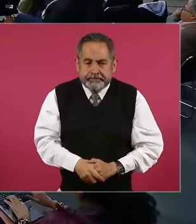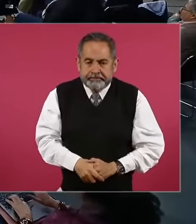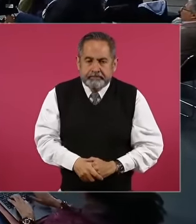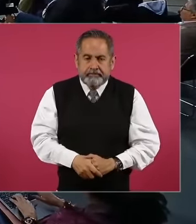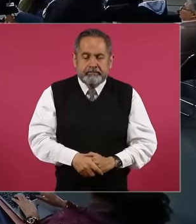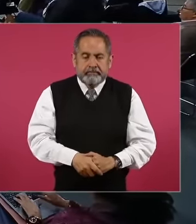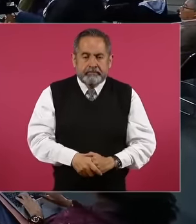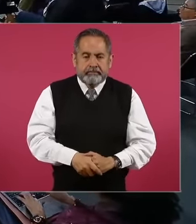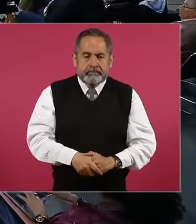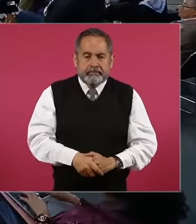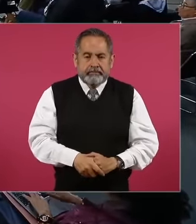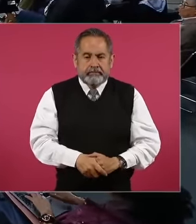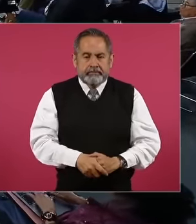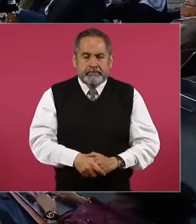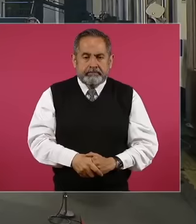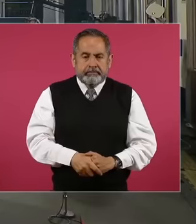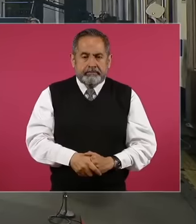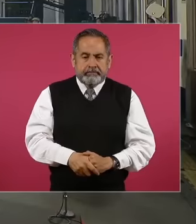Adelante.